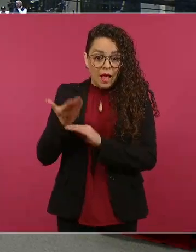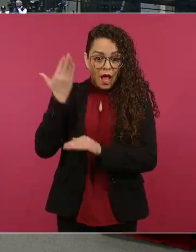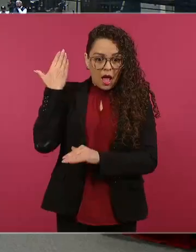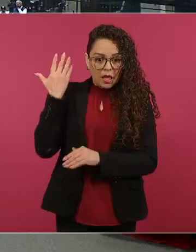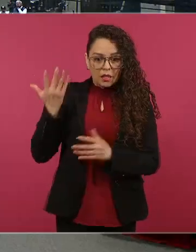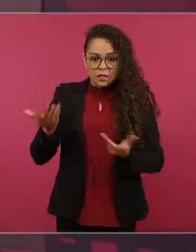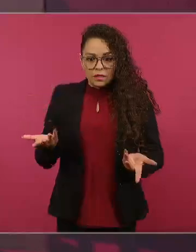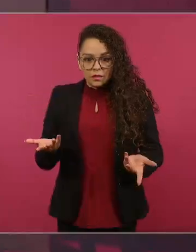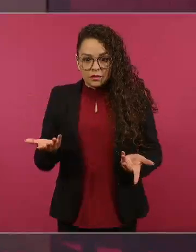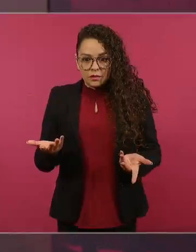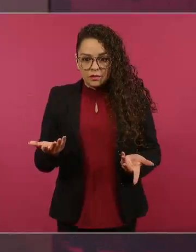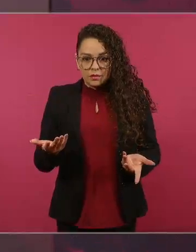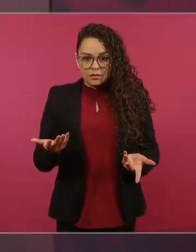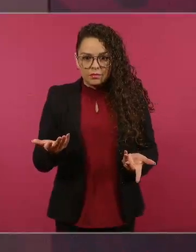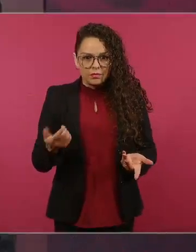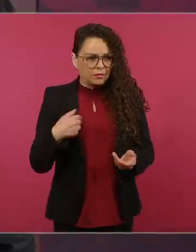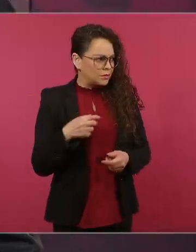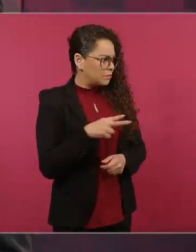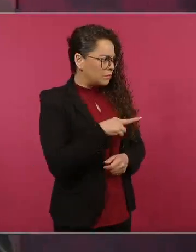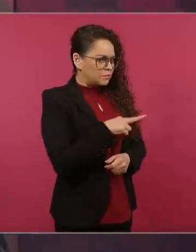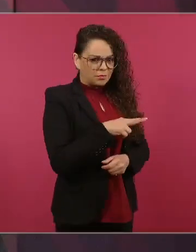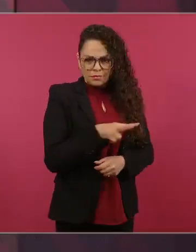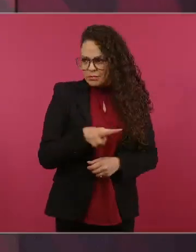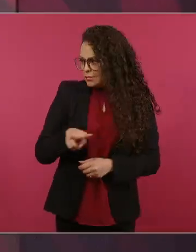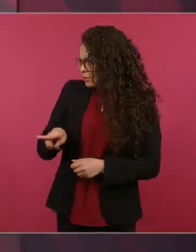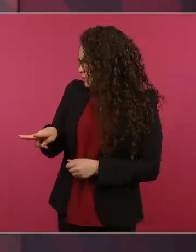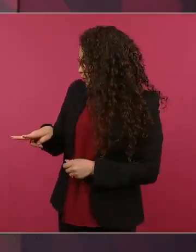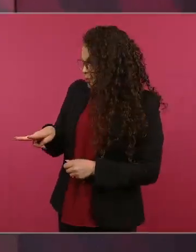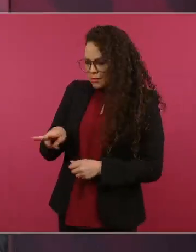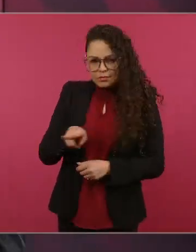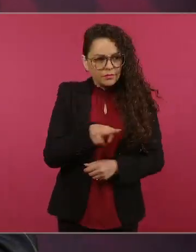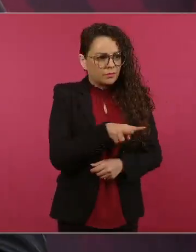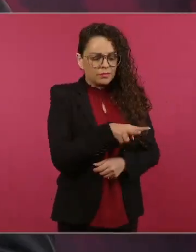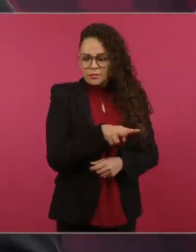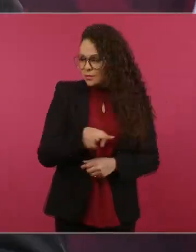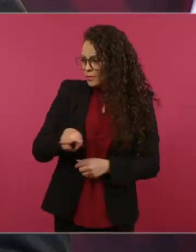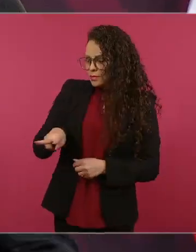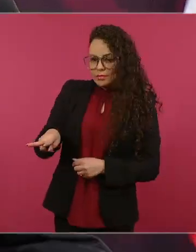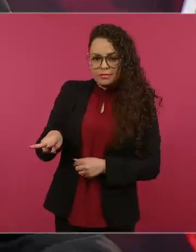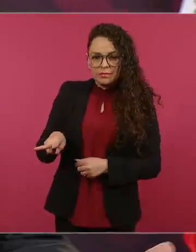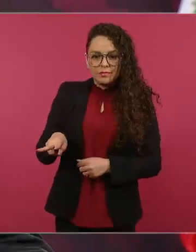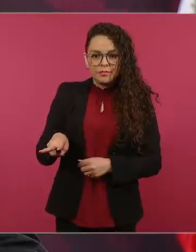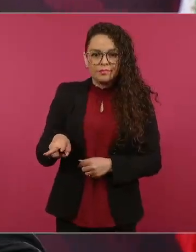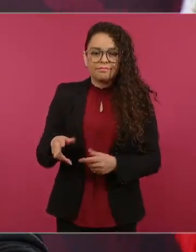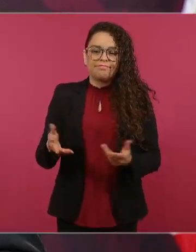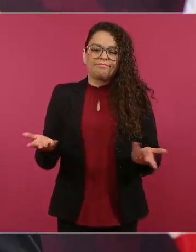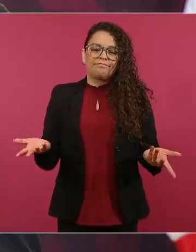¿Y qué haces? Pues ando buscando al tonto que te lo crea, ¿no?